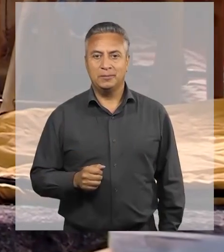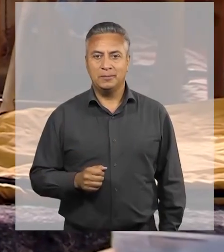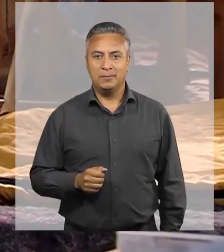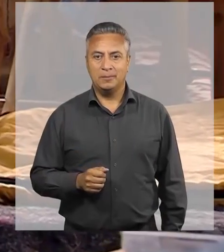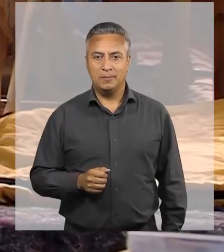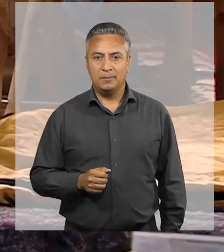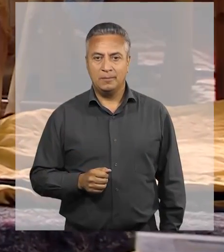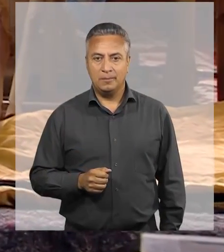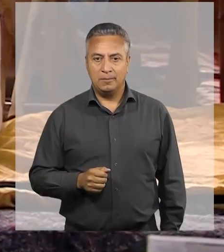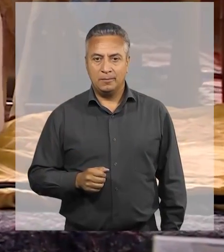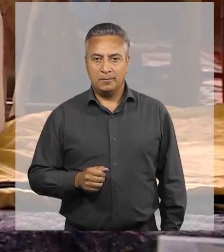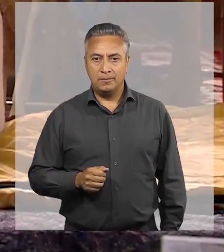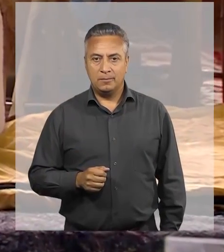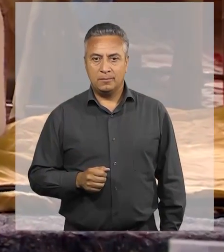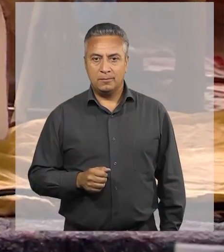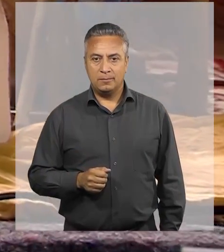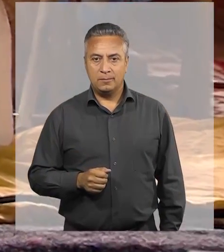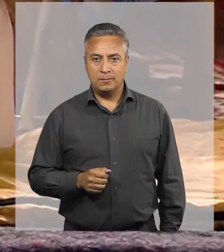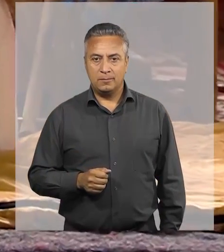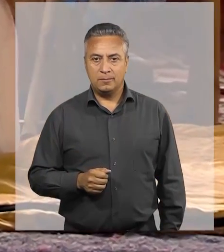juntos.